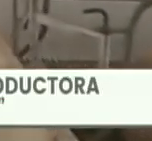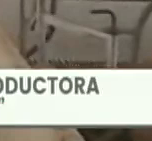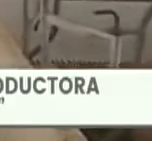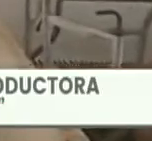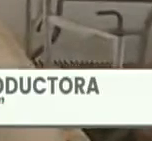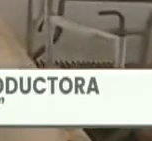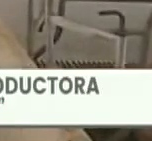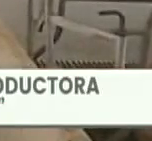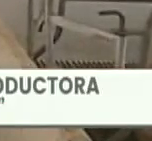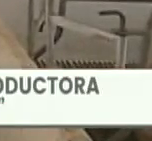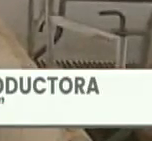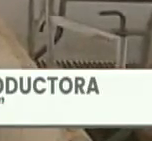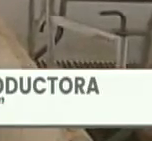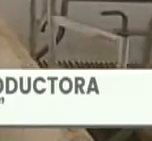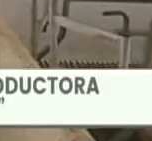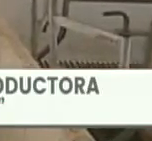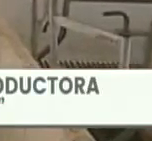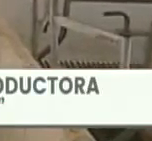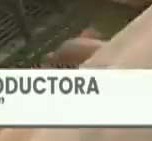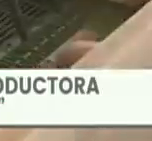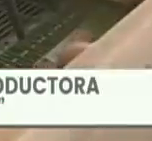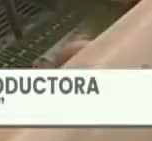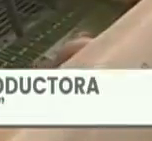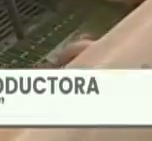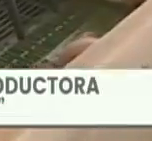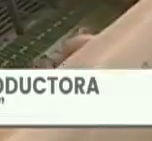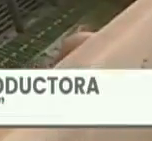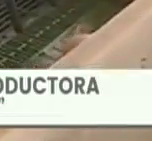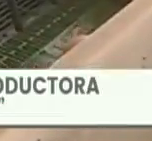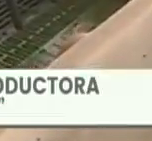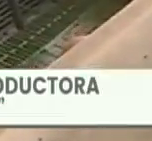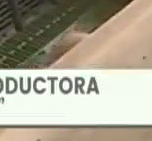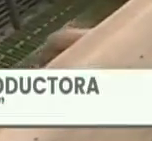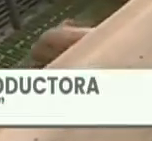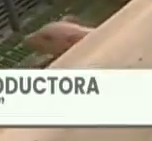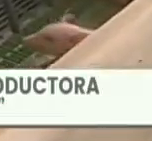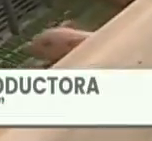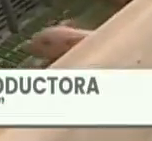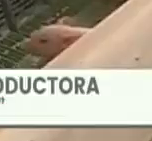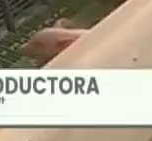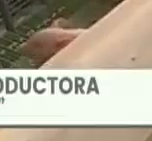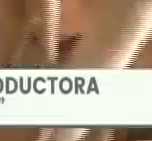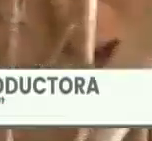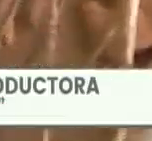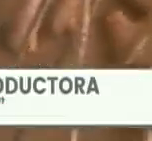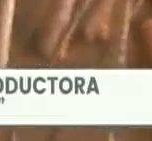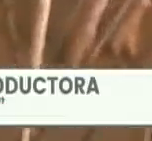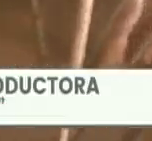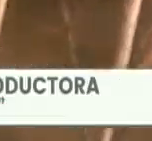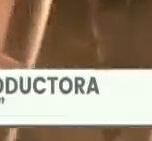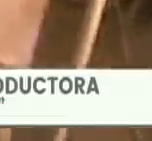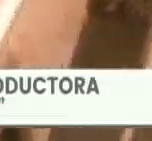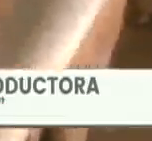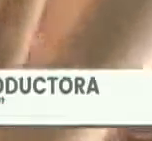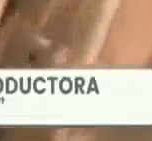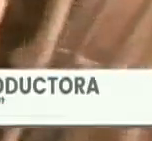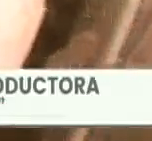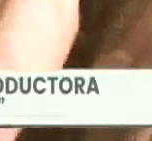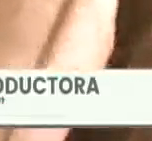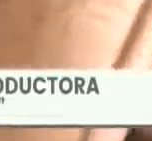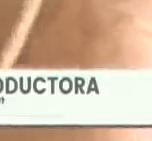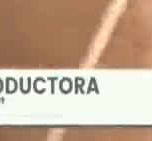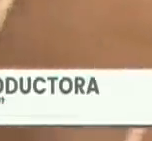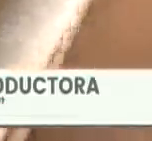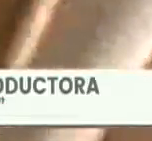esta unidad de producción podemos conseguir las diferentes categorías de la producción porcina: madres lactantes, gestantes,